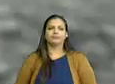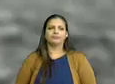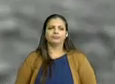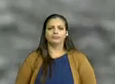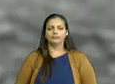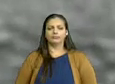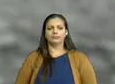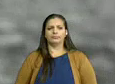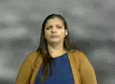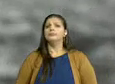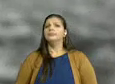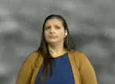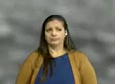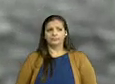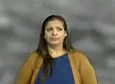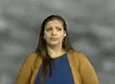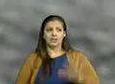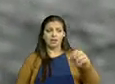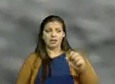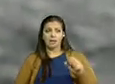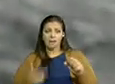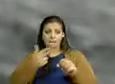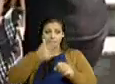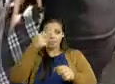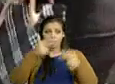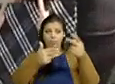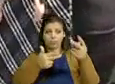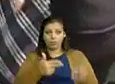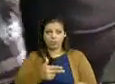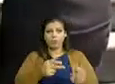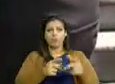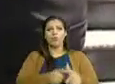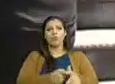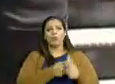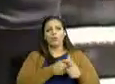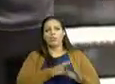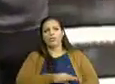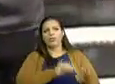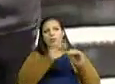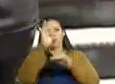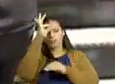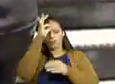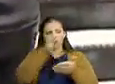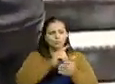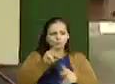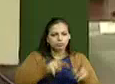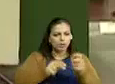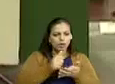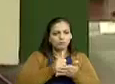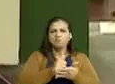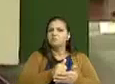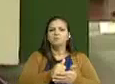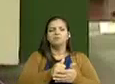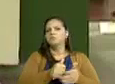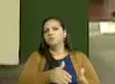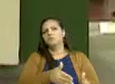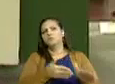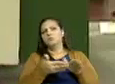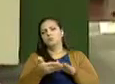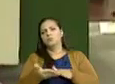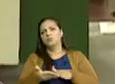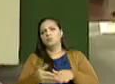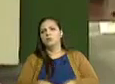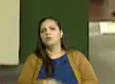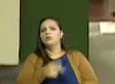a un hospital cercano. Pese a los esfuerzos de los médicos, la mujer falleció horas después. Son 4